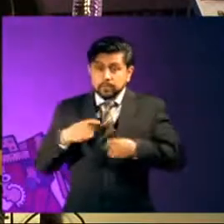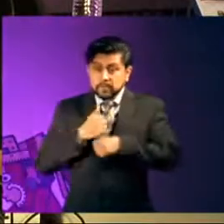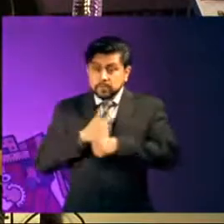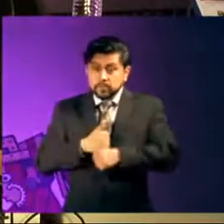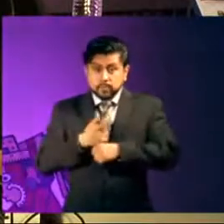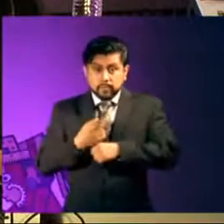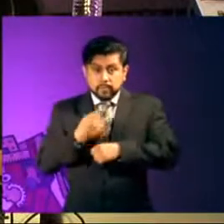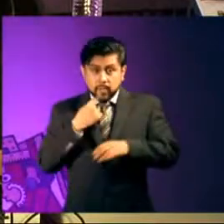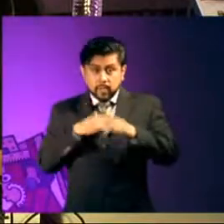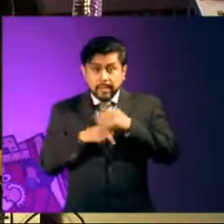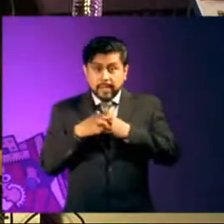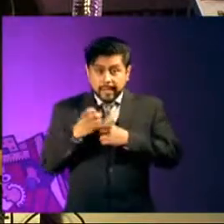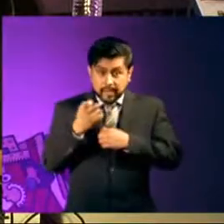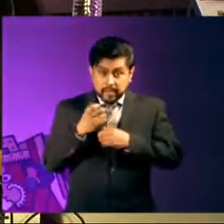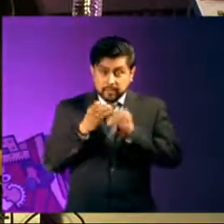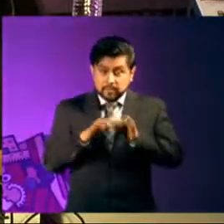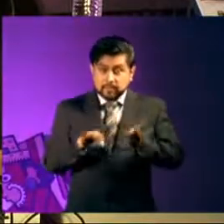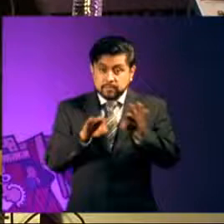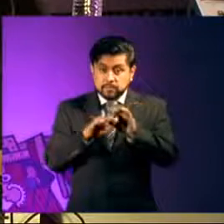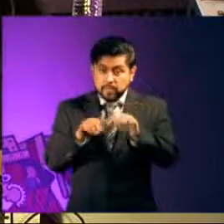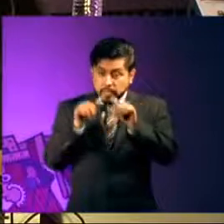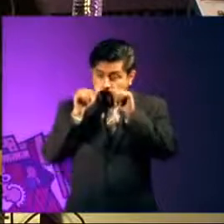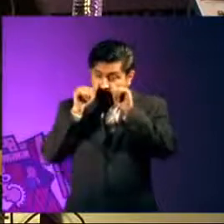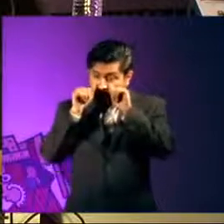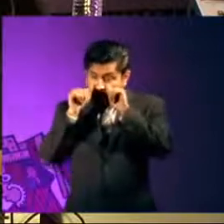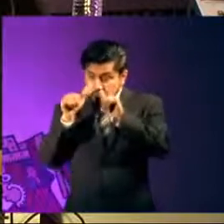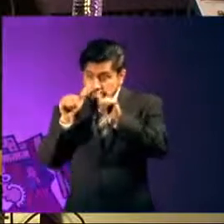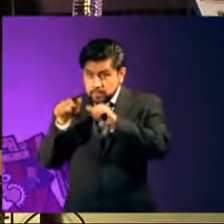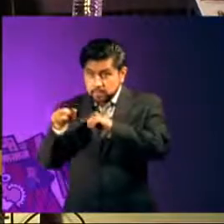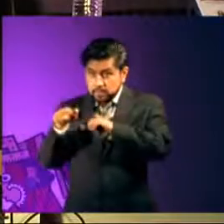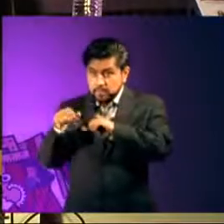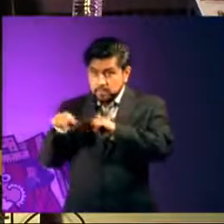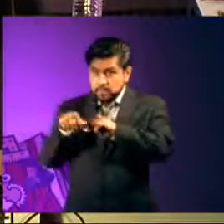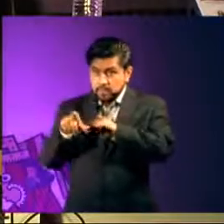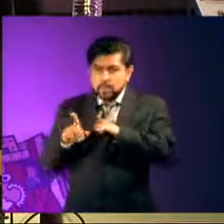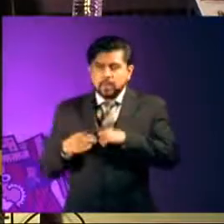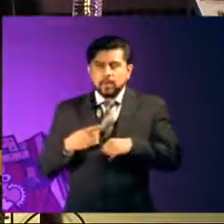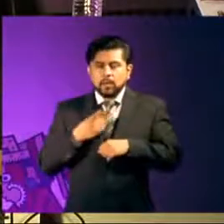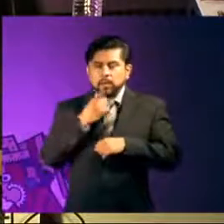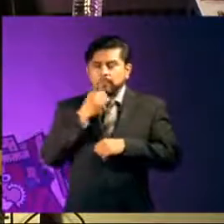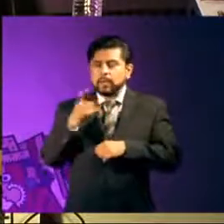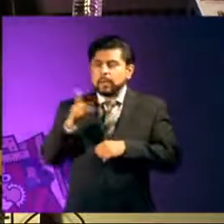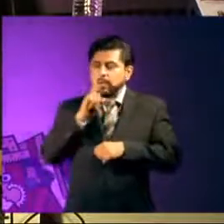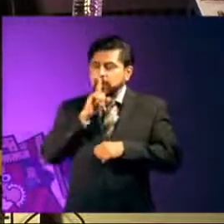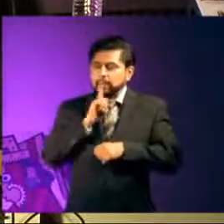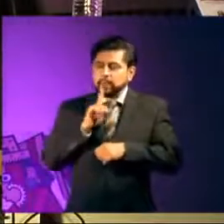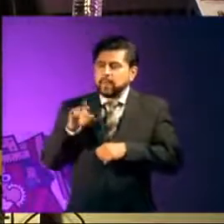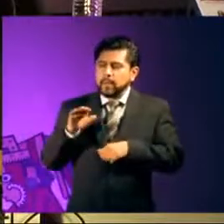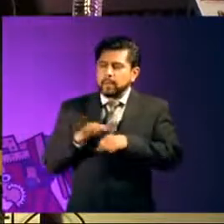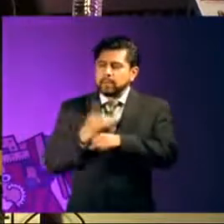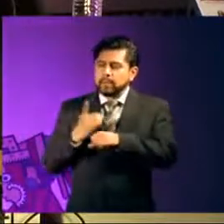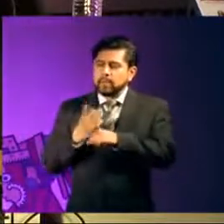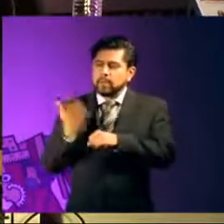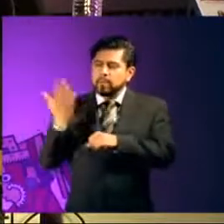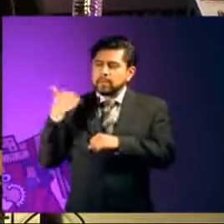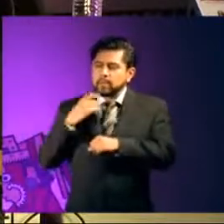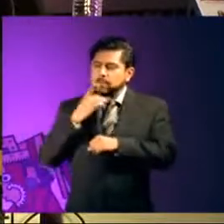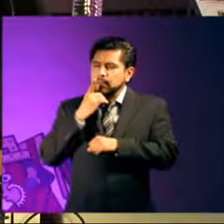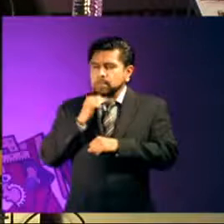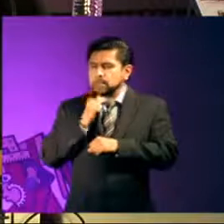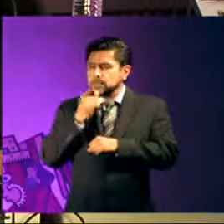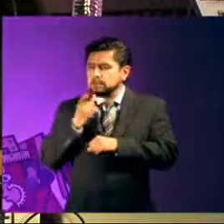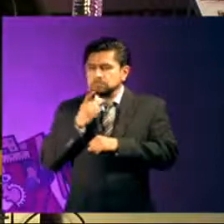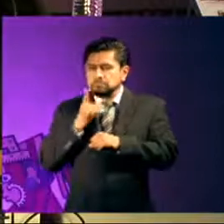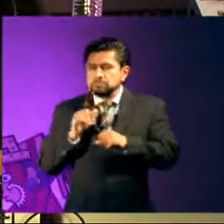ético creerle a una víctima no pensar que la víctima está mintiendo por anda solo porque ahora etcétera o qué fue